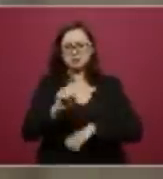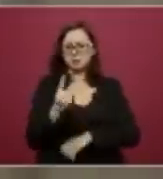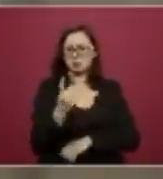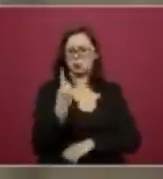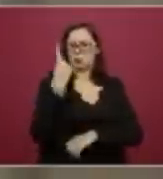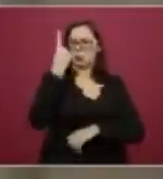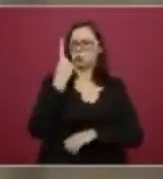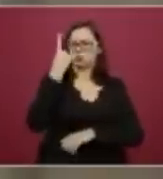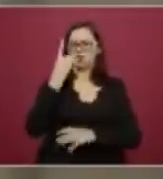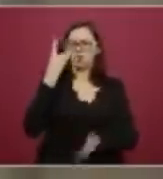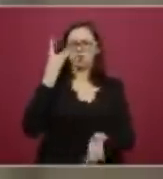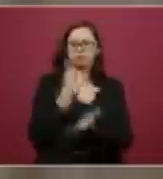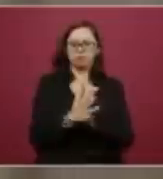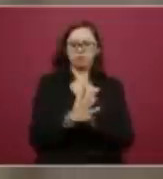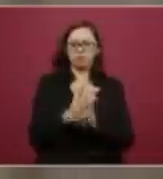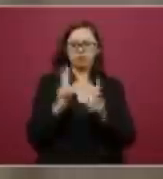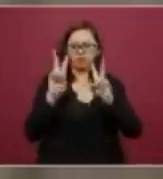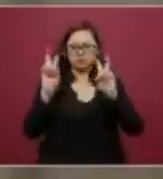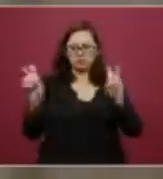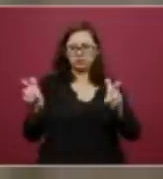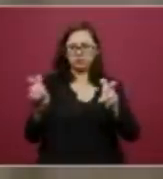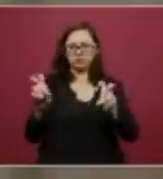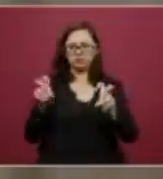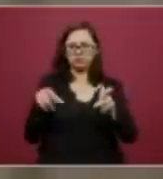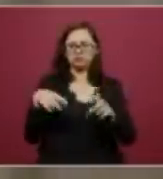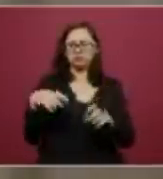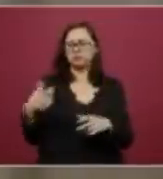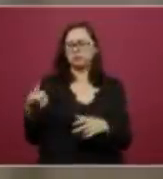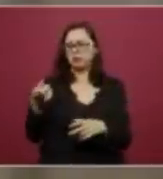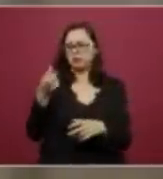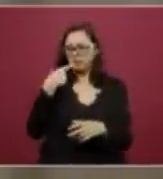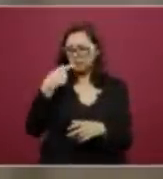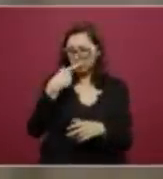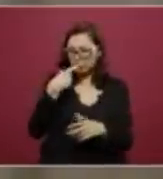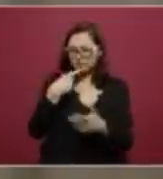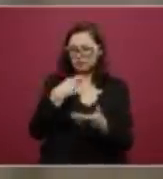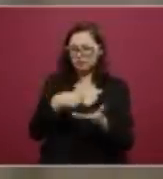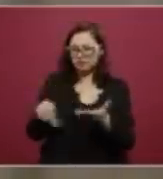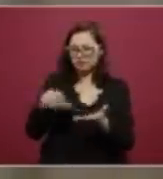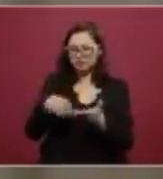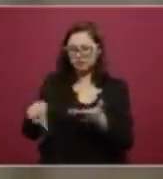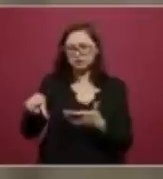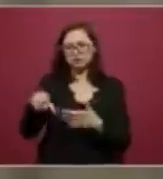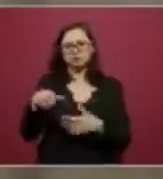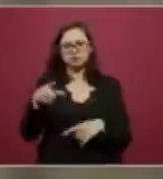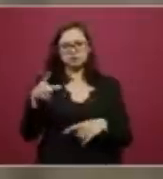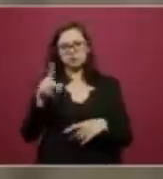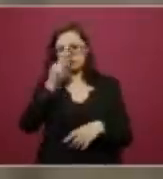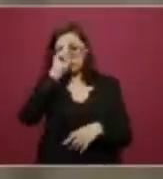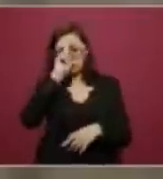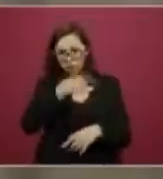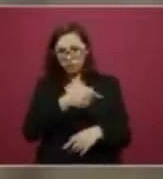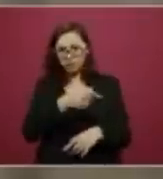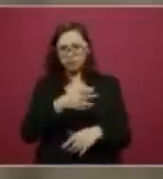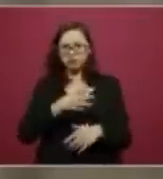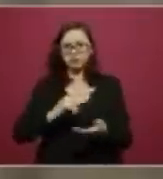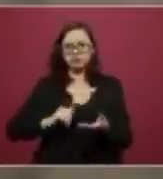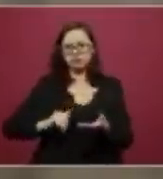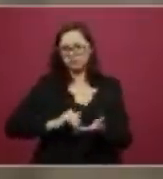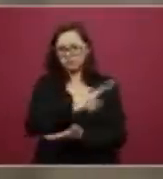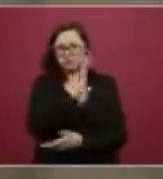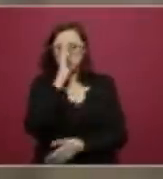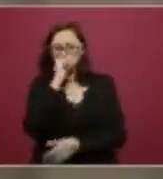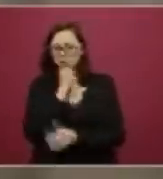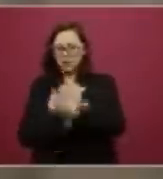compra de medicamentos fueran vetadas de próximas licitaciones o adjudicaciones. Y ayer también nos